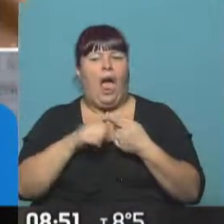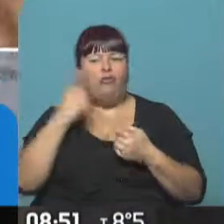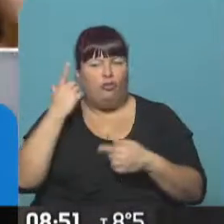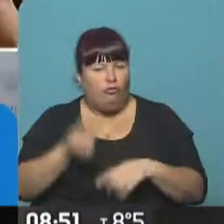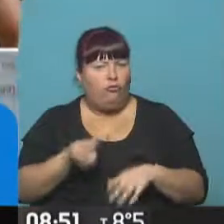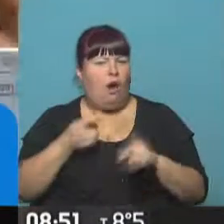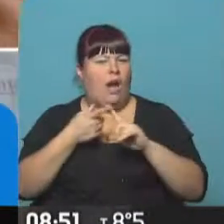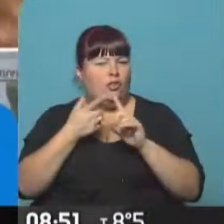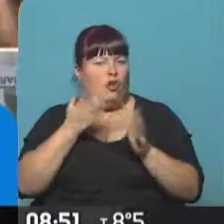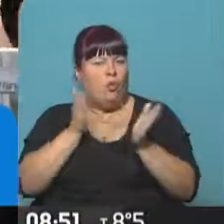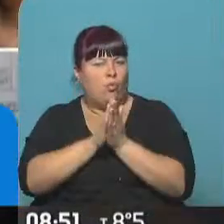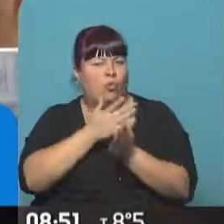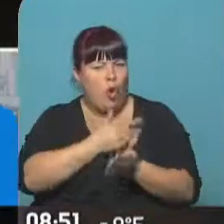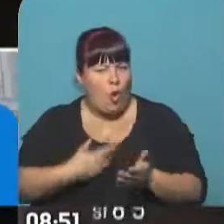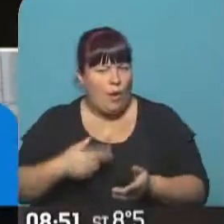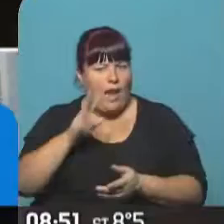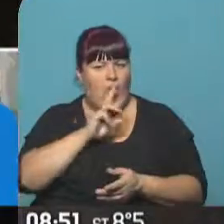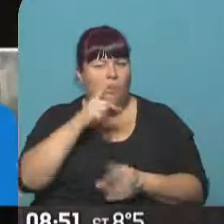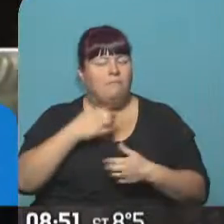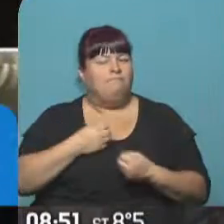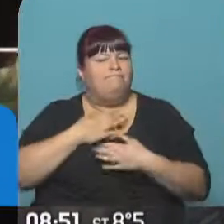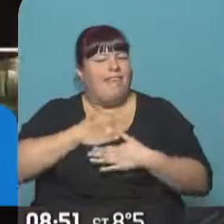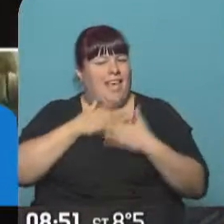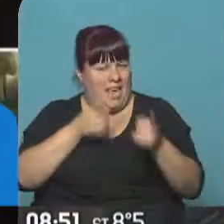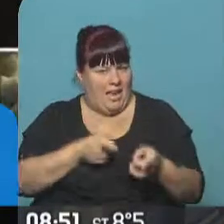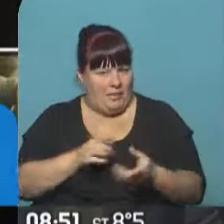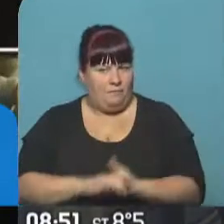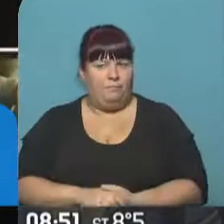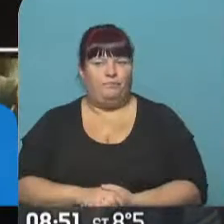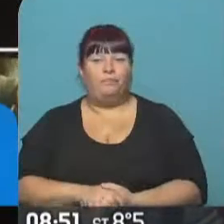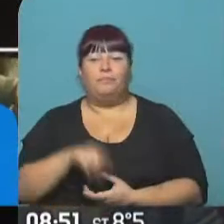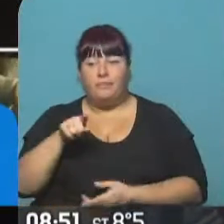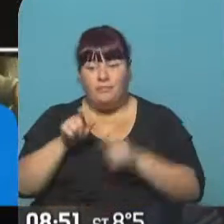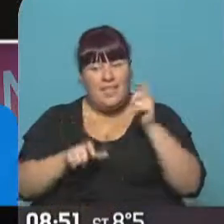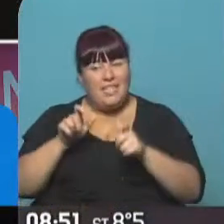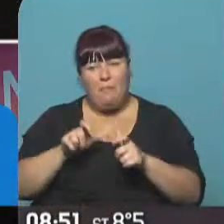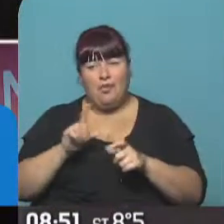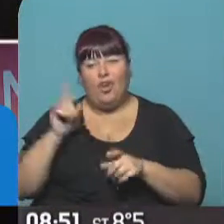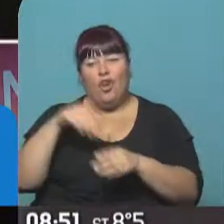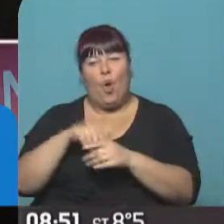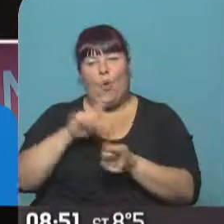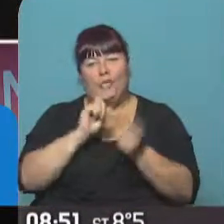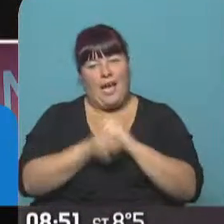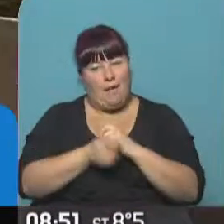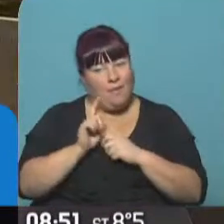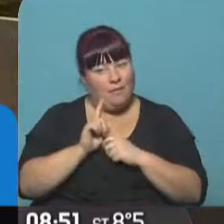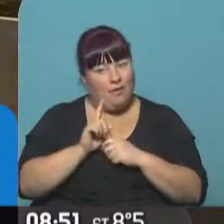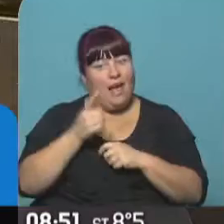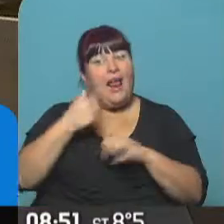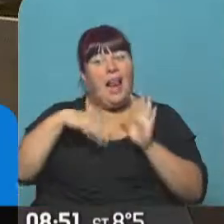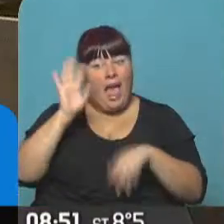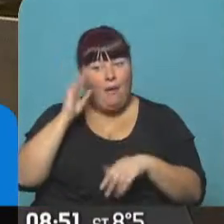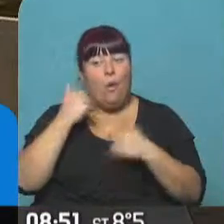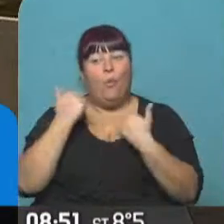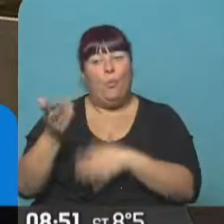con la gobernadora y que está vinculado emocionalmente a ella esa gente no necesariamente vota cambiemos muchas de ellas